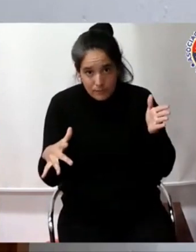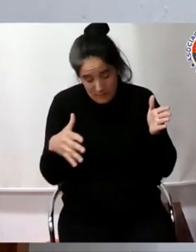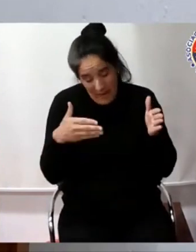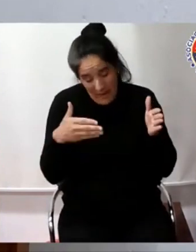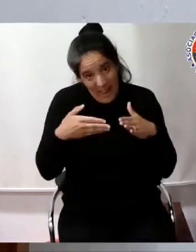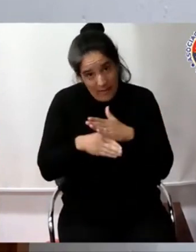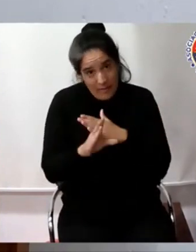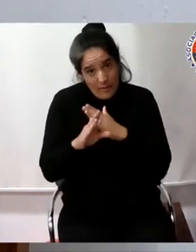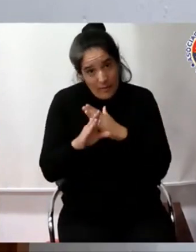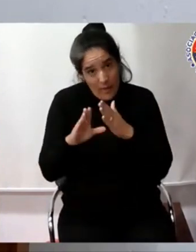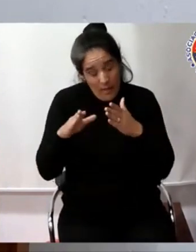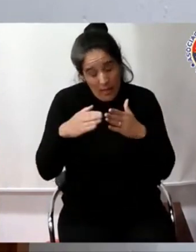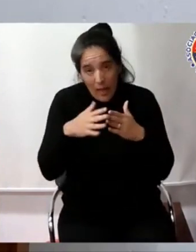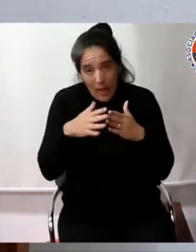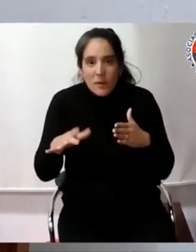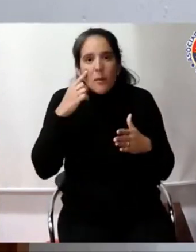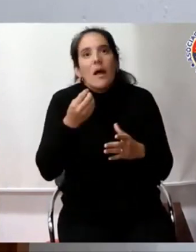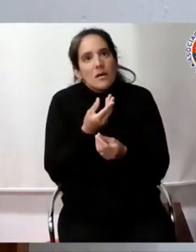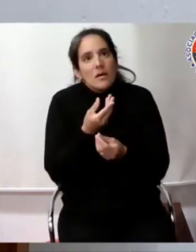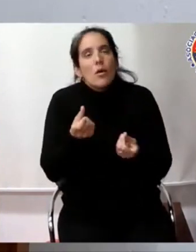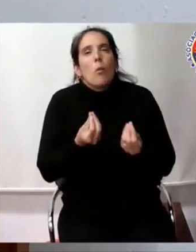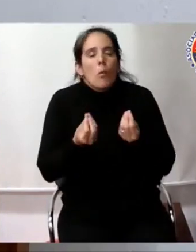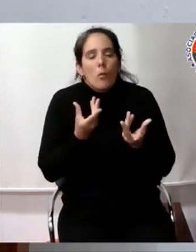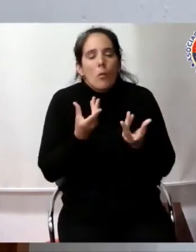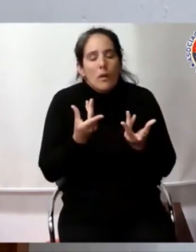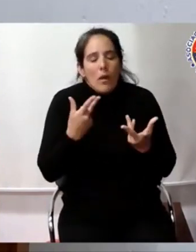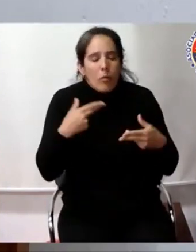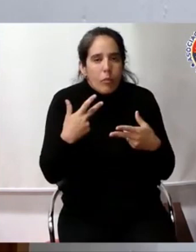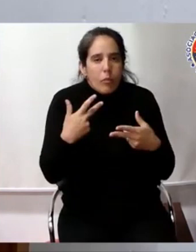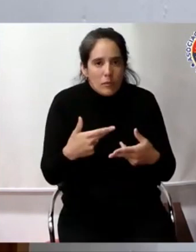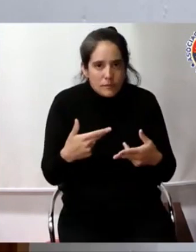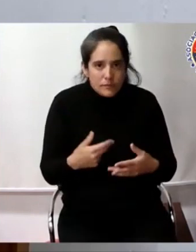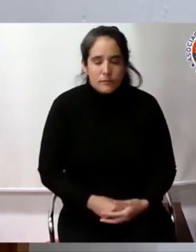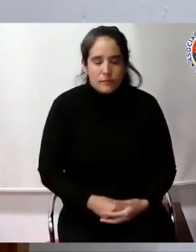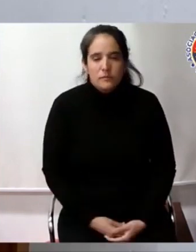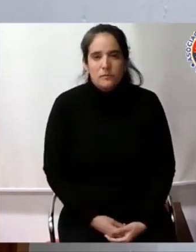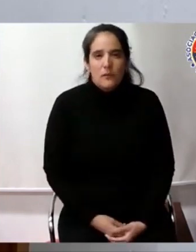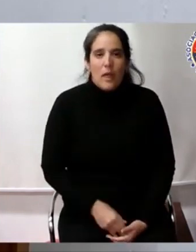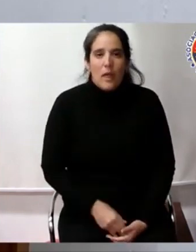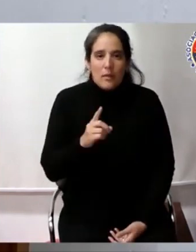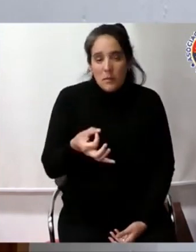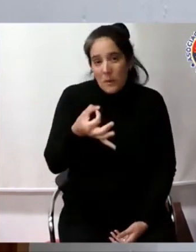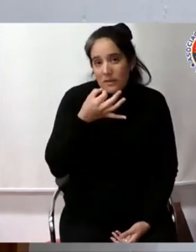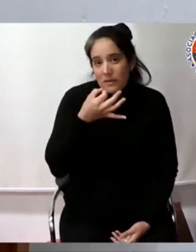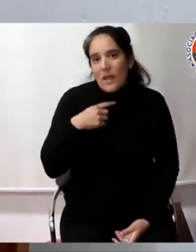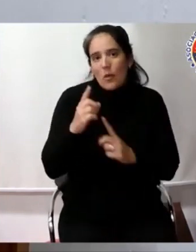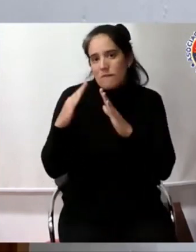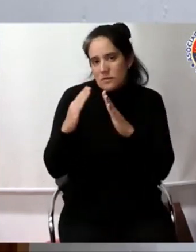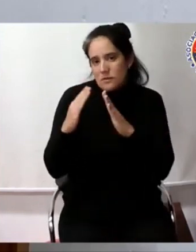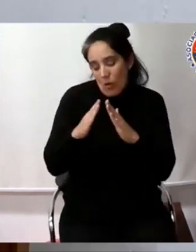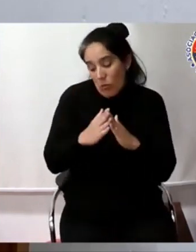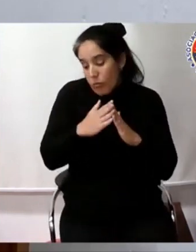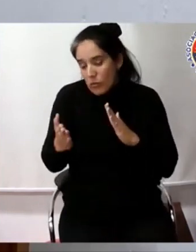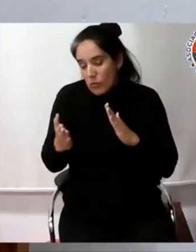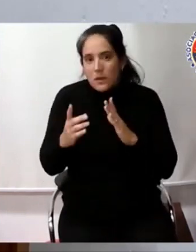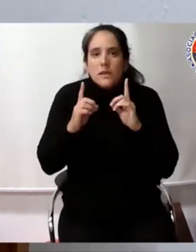playa también para registrar estas irregularidades Me comentan que han hablado con vecinos de la zona los cuales